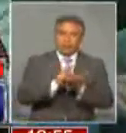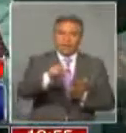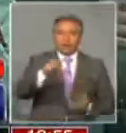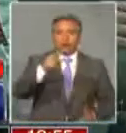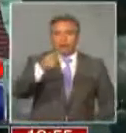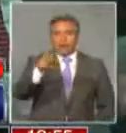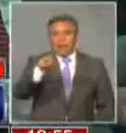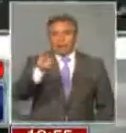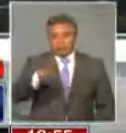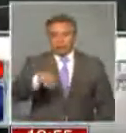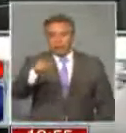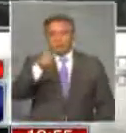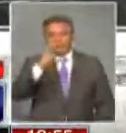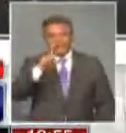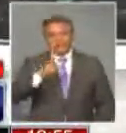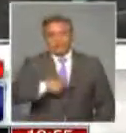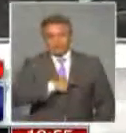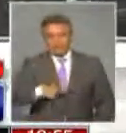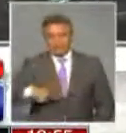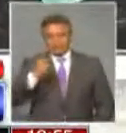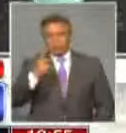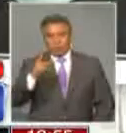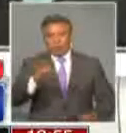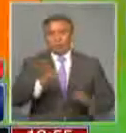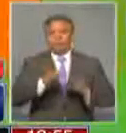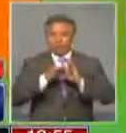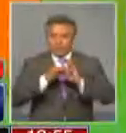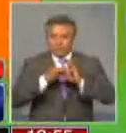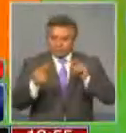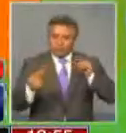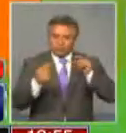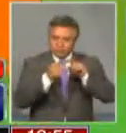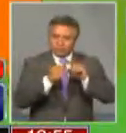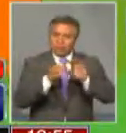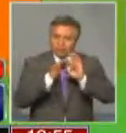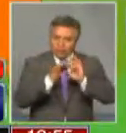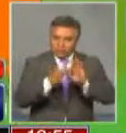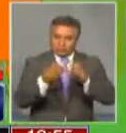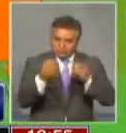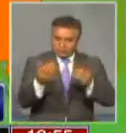vicepresidente de la UDI, muchísimas gracias por este contacto. Buenas tardes. Gracias, Matilde. Estoy bien.